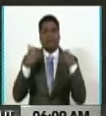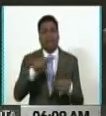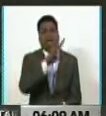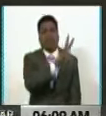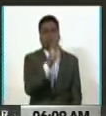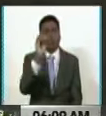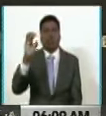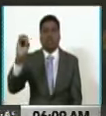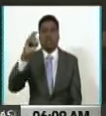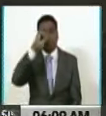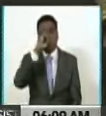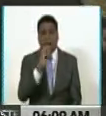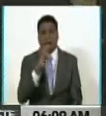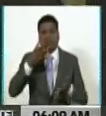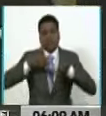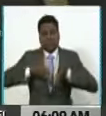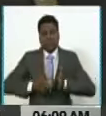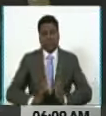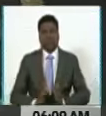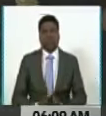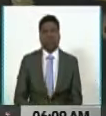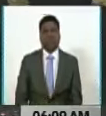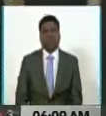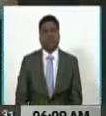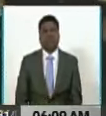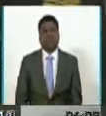200 años de su natalicio.